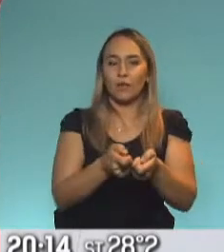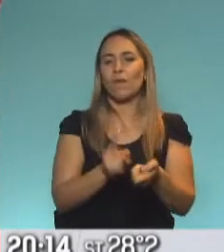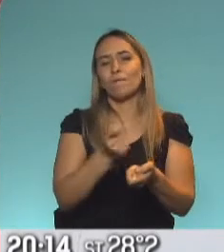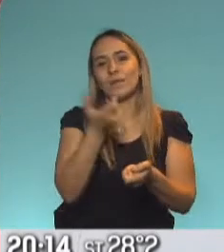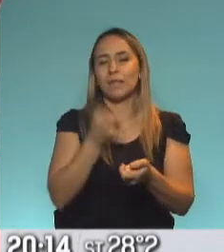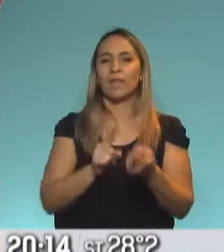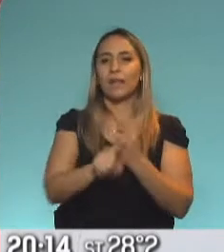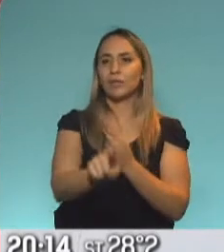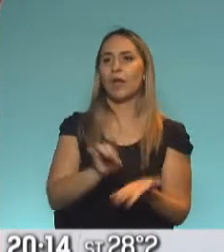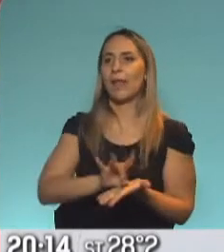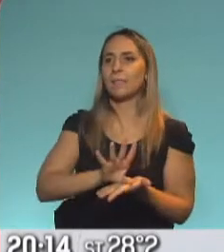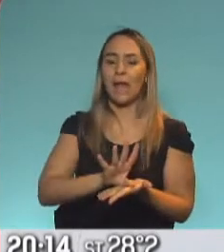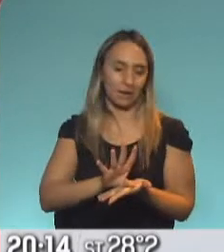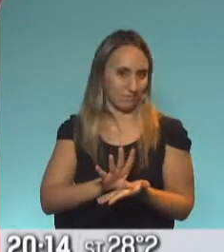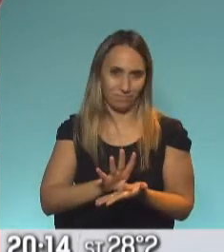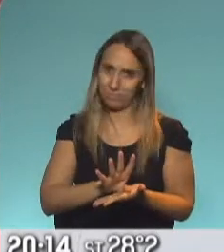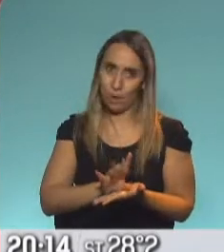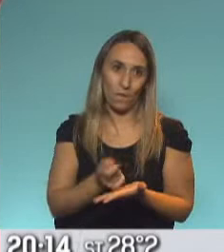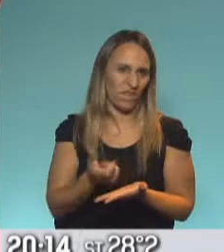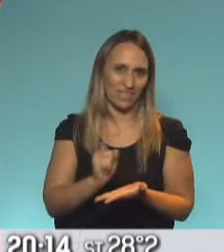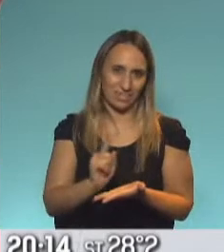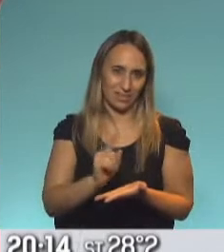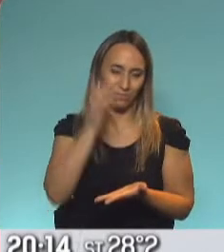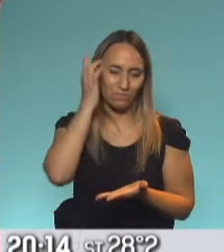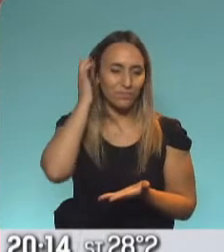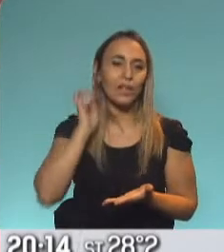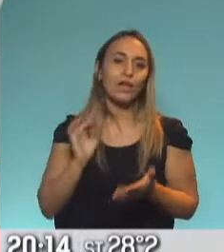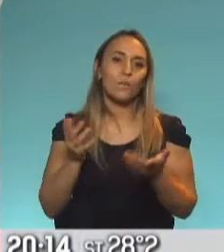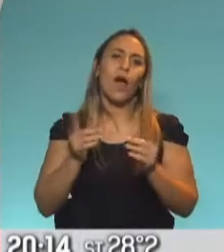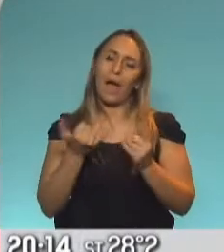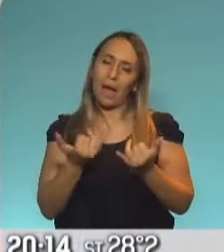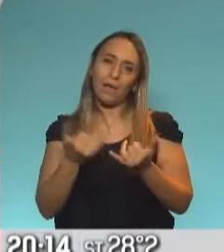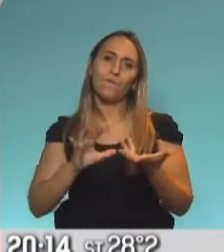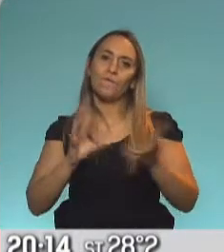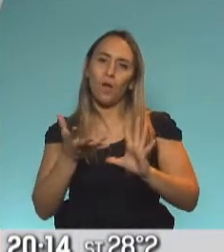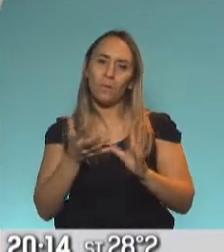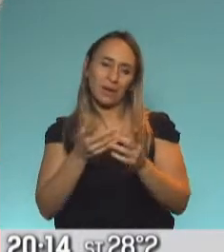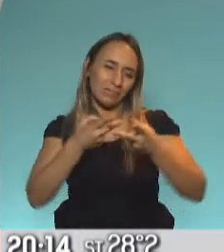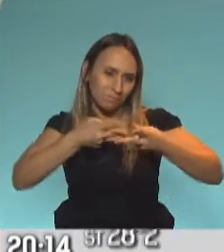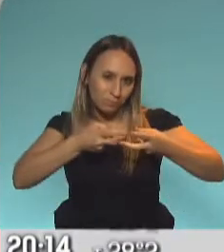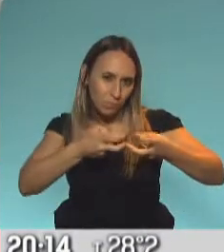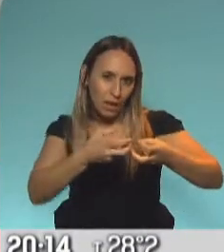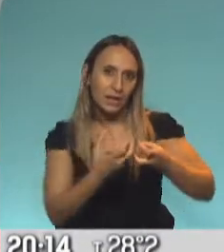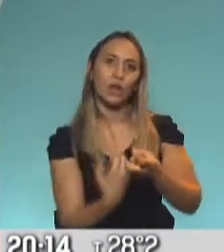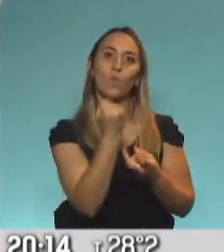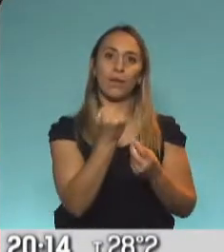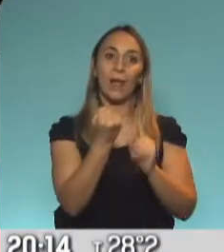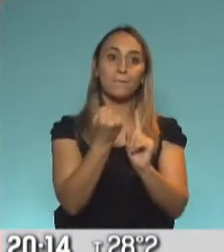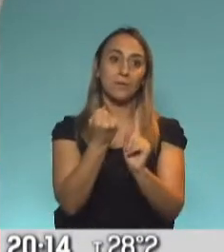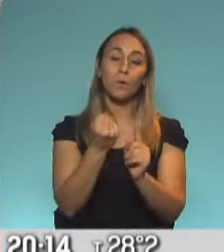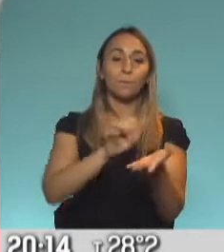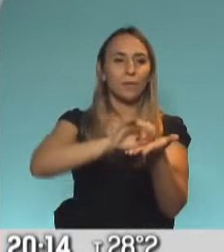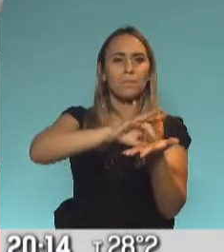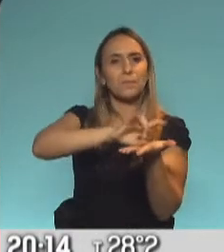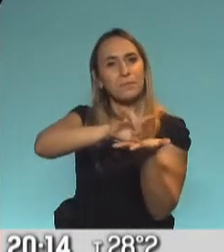este mensaje, sí, ¿verdad? claro. De cualquier manera, siempre hay métodos que permiten recuperar parte o todo de eso que se ha